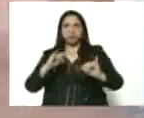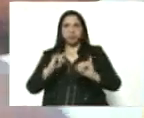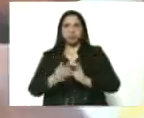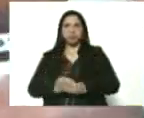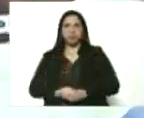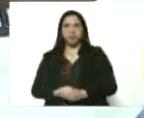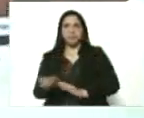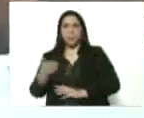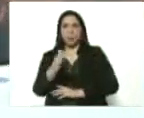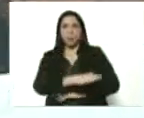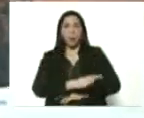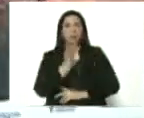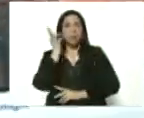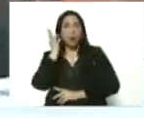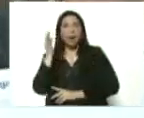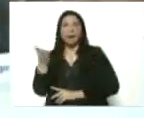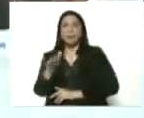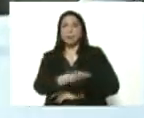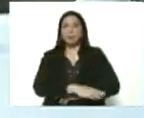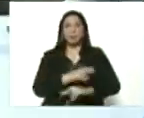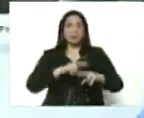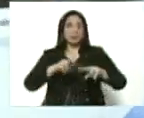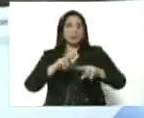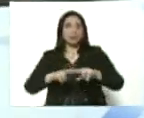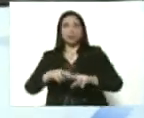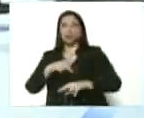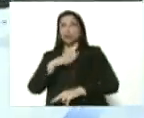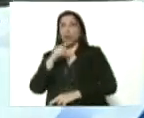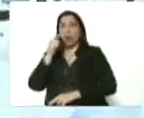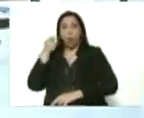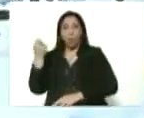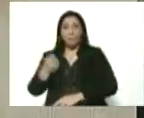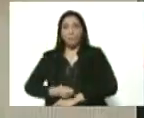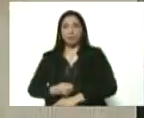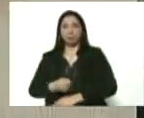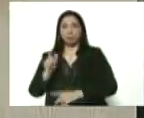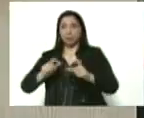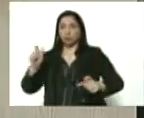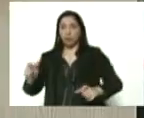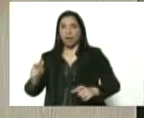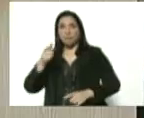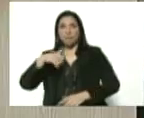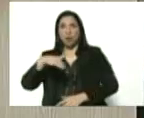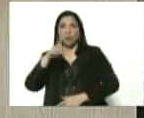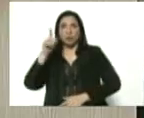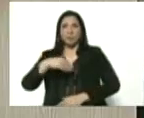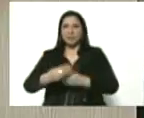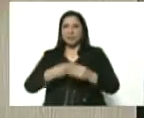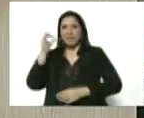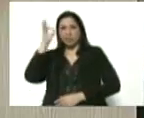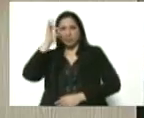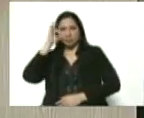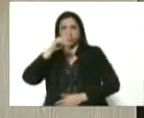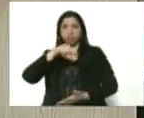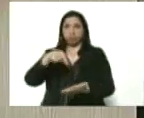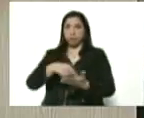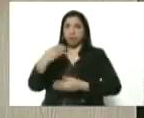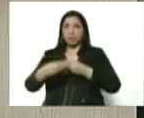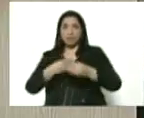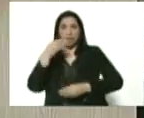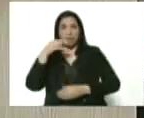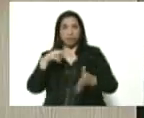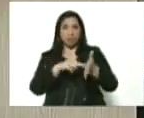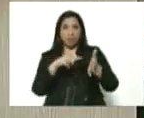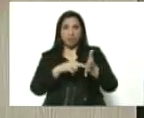han asesinado mujeres, han asesinado niños, han asesinado personal civil, como hicieron en Afganistán, como hicieron en Irak, como hicieron en